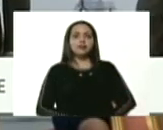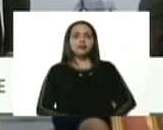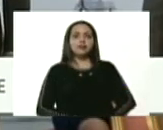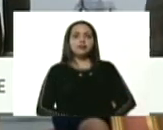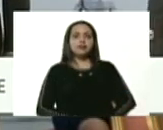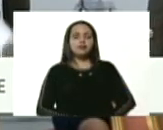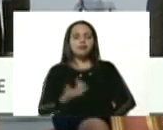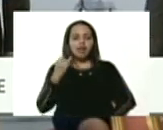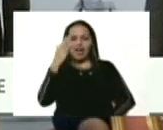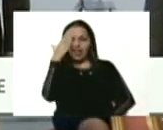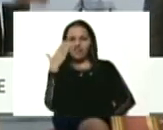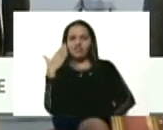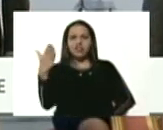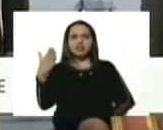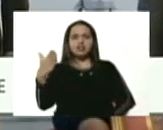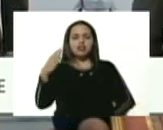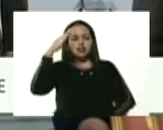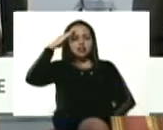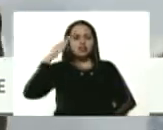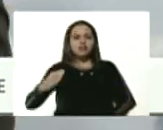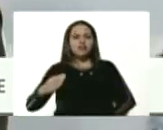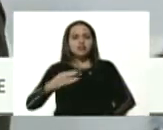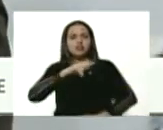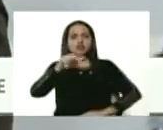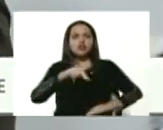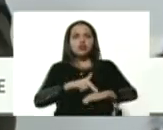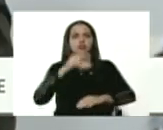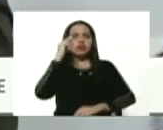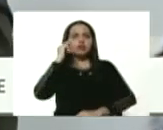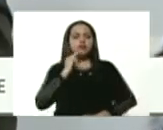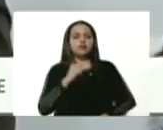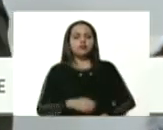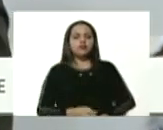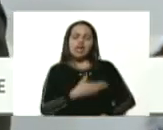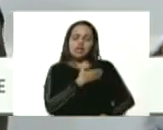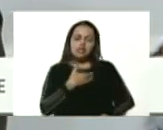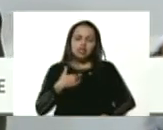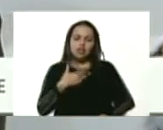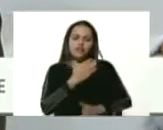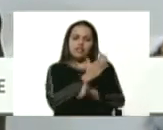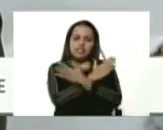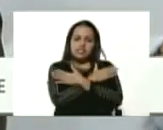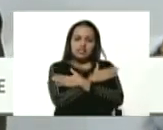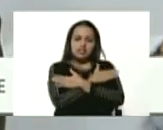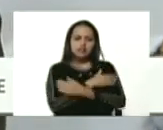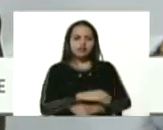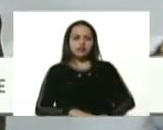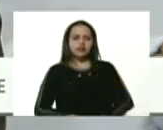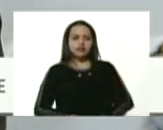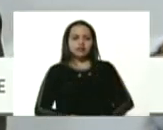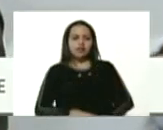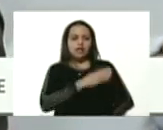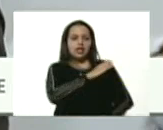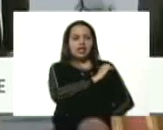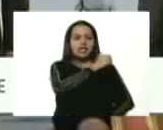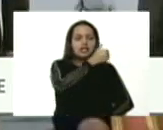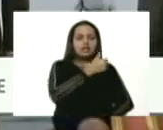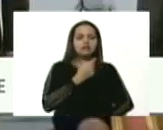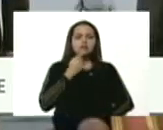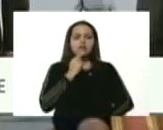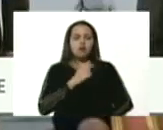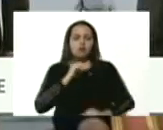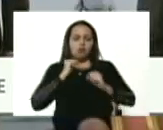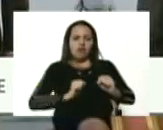estar al frente de la Fuerza Armada Nacional Bolivariana. Quiero felicitar al general en jefe por la